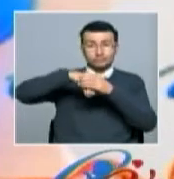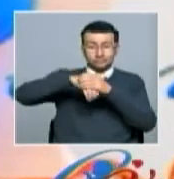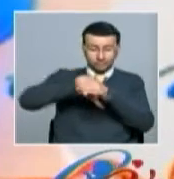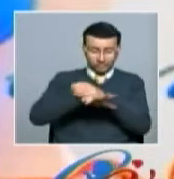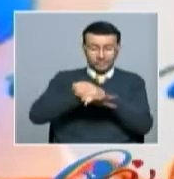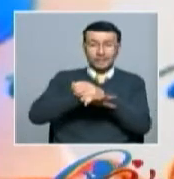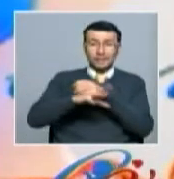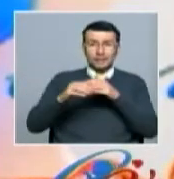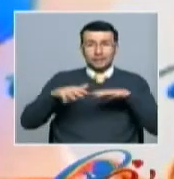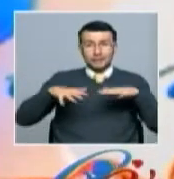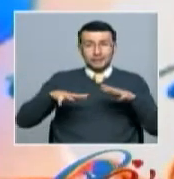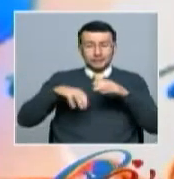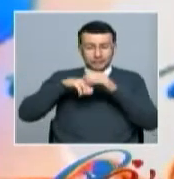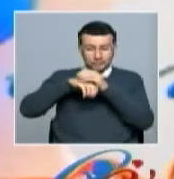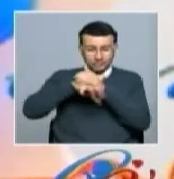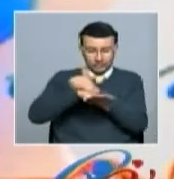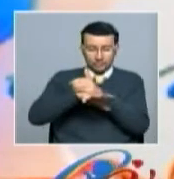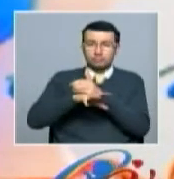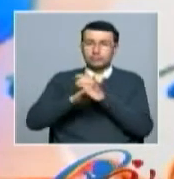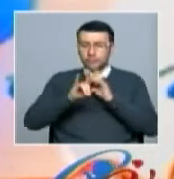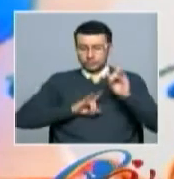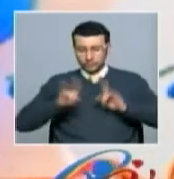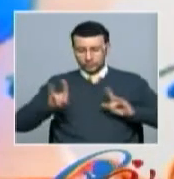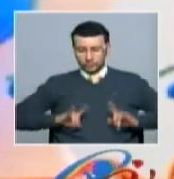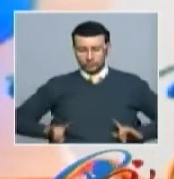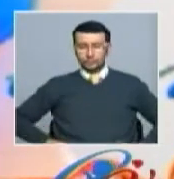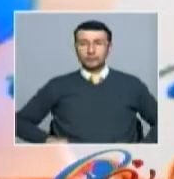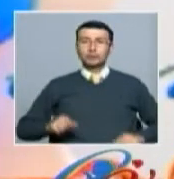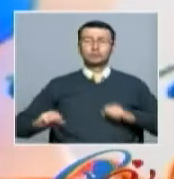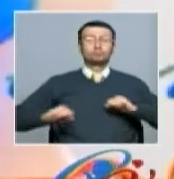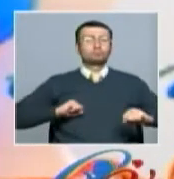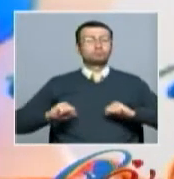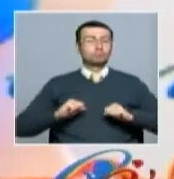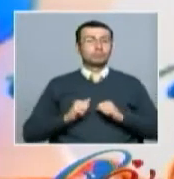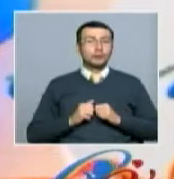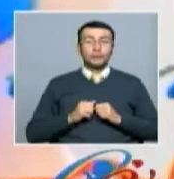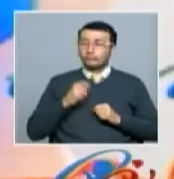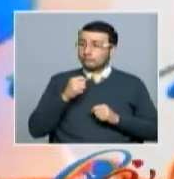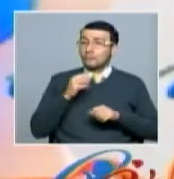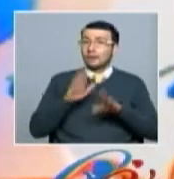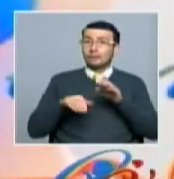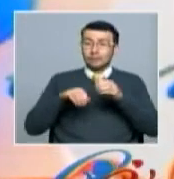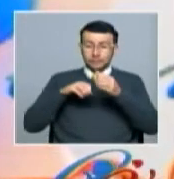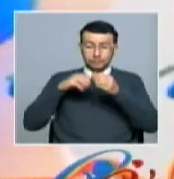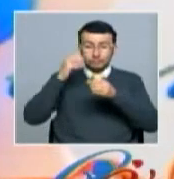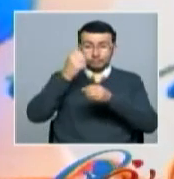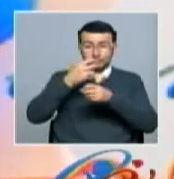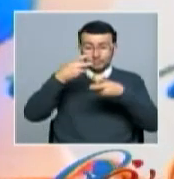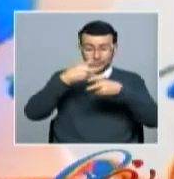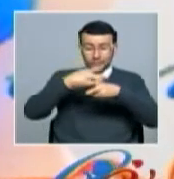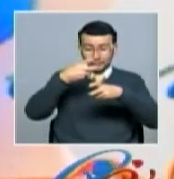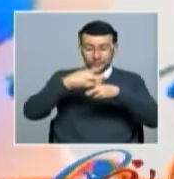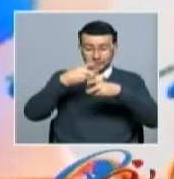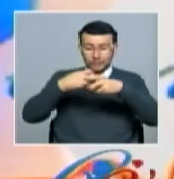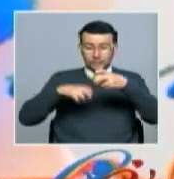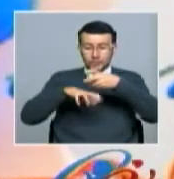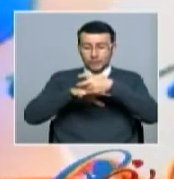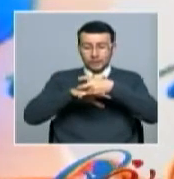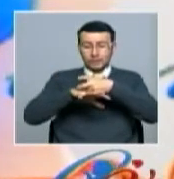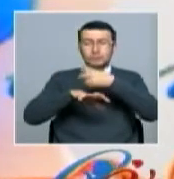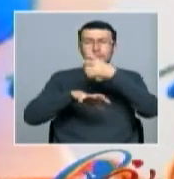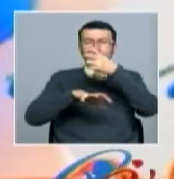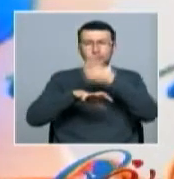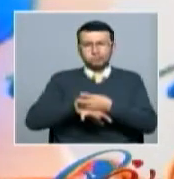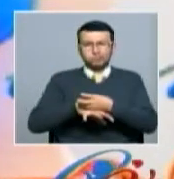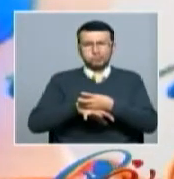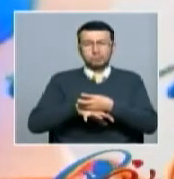las raíces que forman el nervio raquídeo. Y ahí es donde se produce la compresión. ¿Por qué? Porque se desgasta el disco